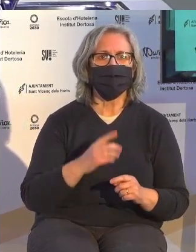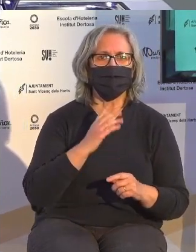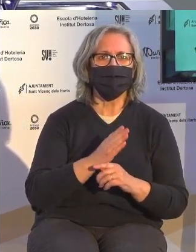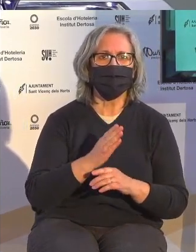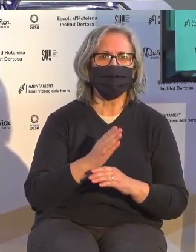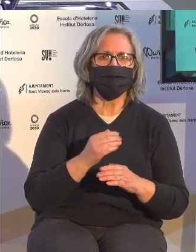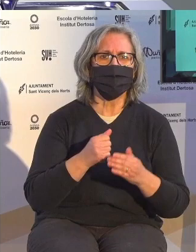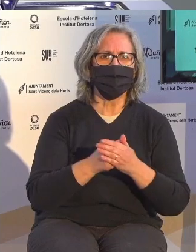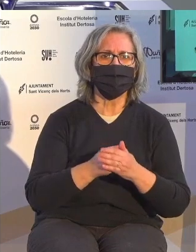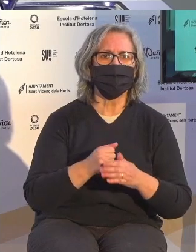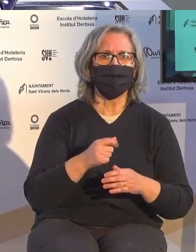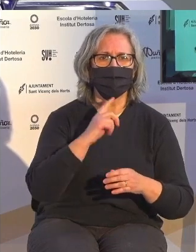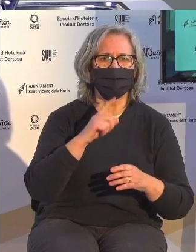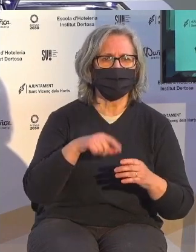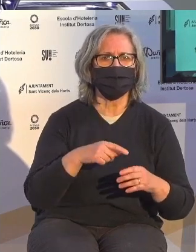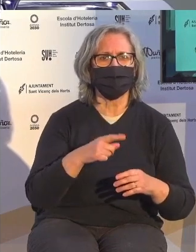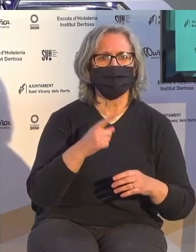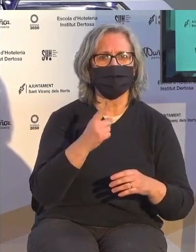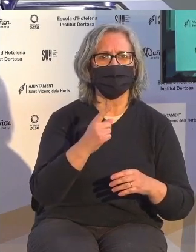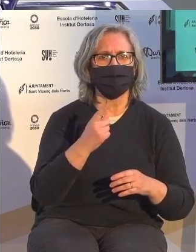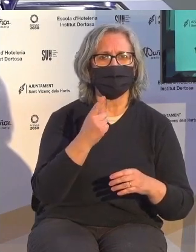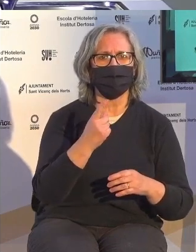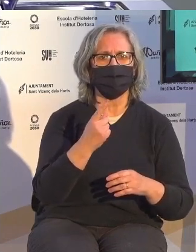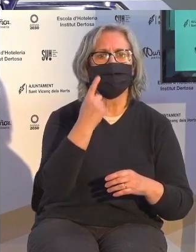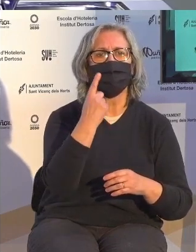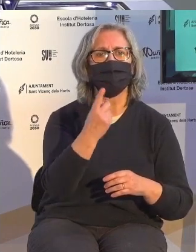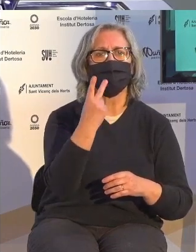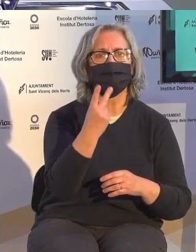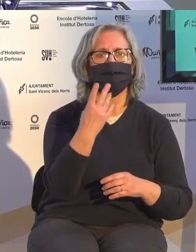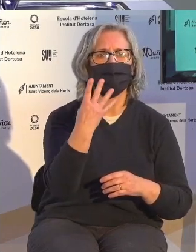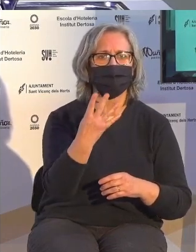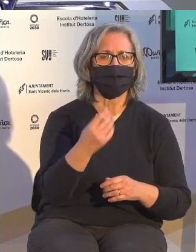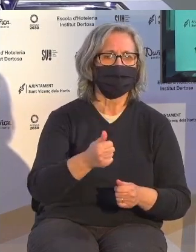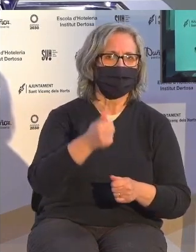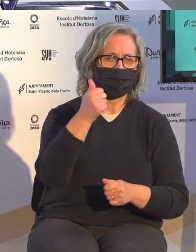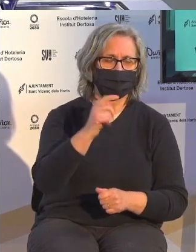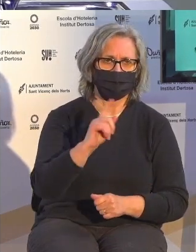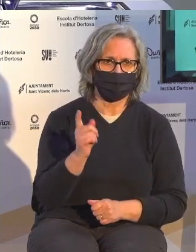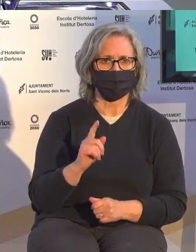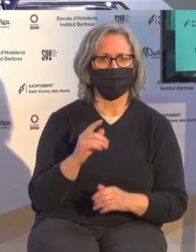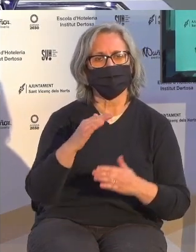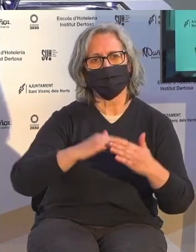lo que es la relación de la temperatura con